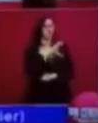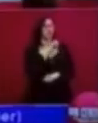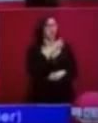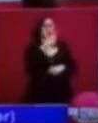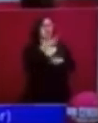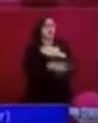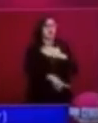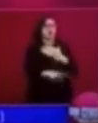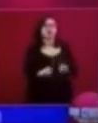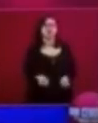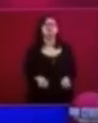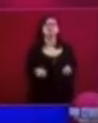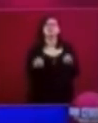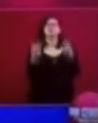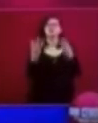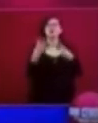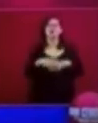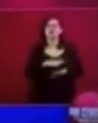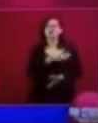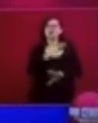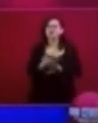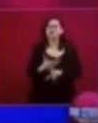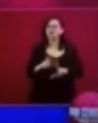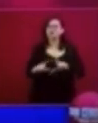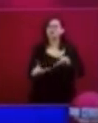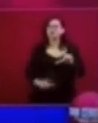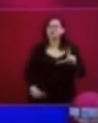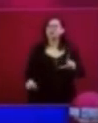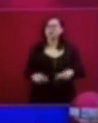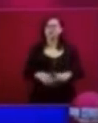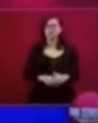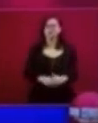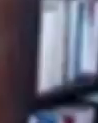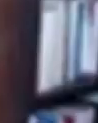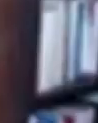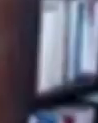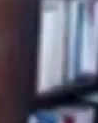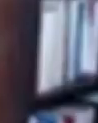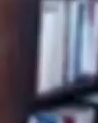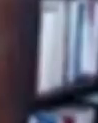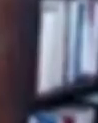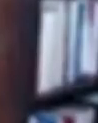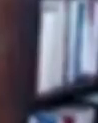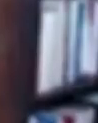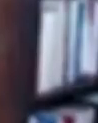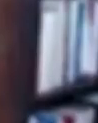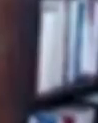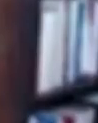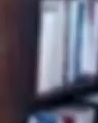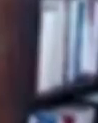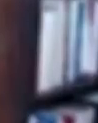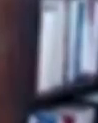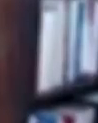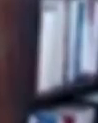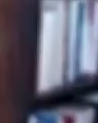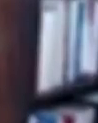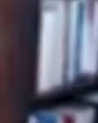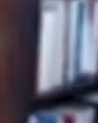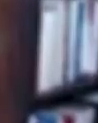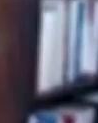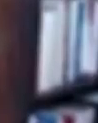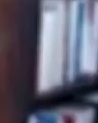siempre, pero al final pues sigue siendo mi opinión, Jorge. No, y es muy respetable, digo, yo creo